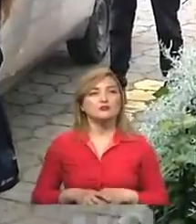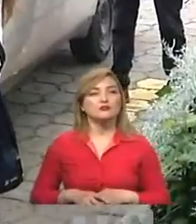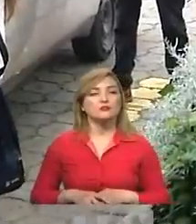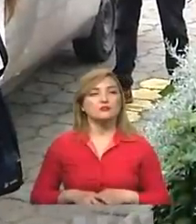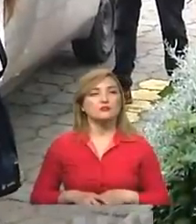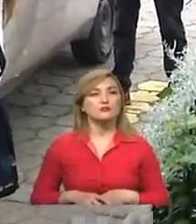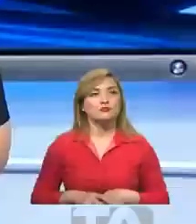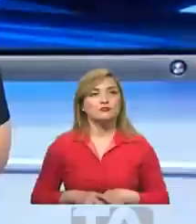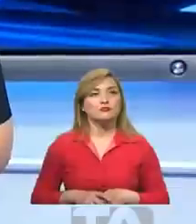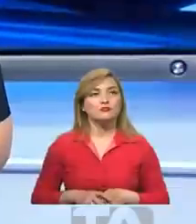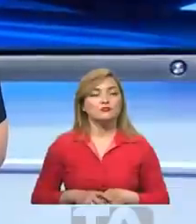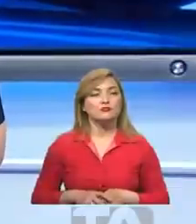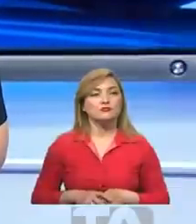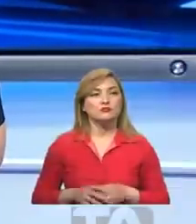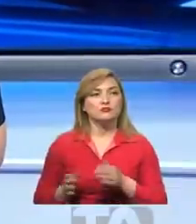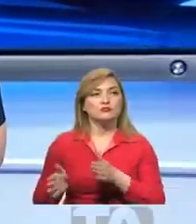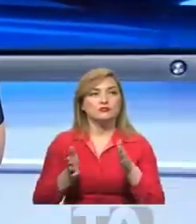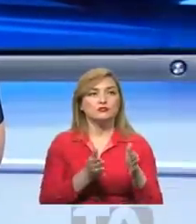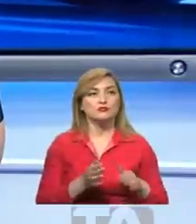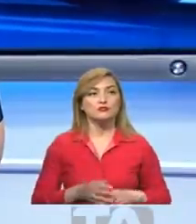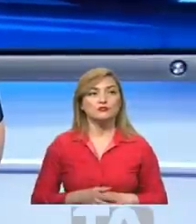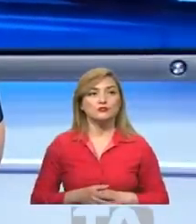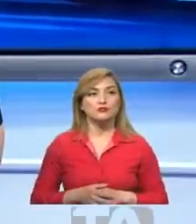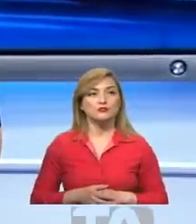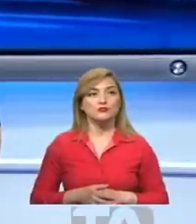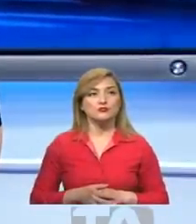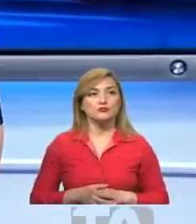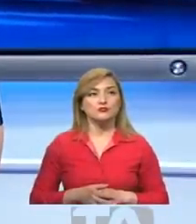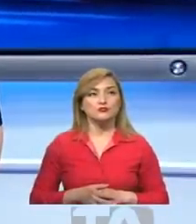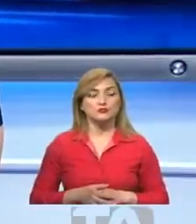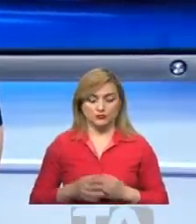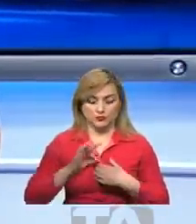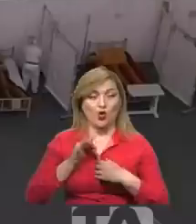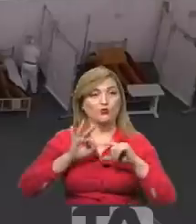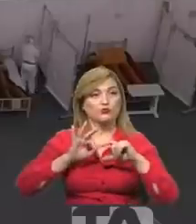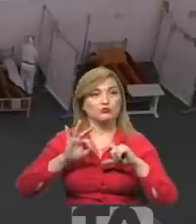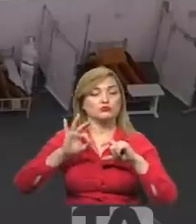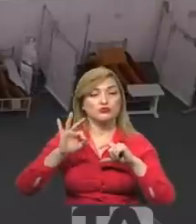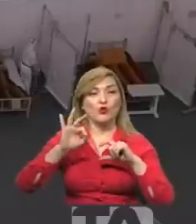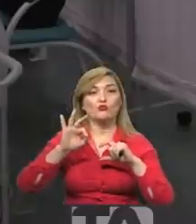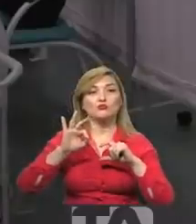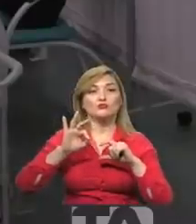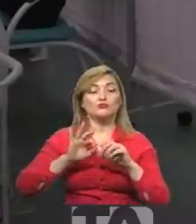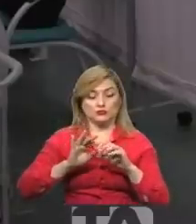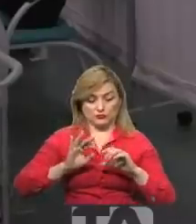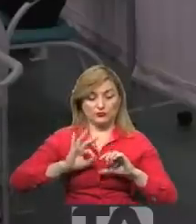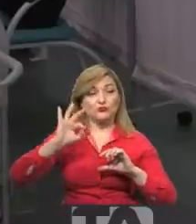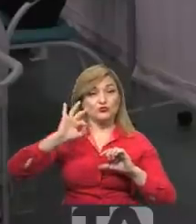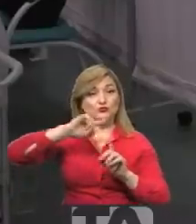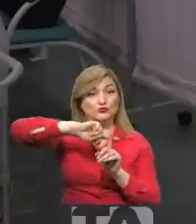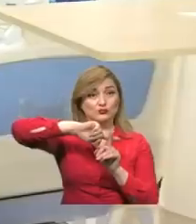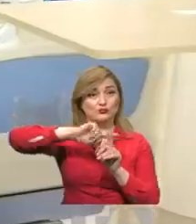Merizalde, 24 horas. Y debido al crecimiento acelerado de casos de COVID-19 en la capital,